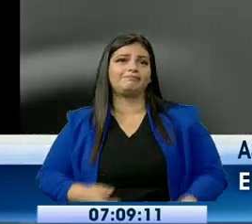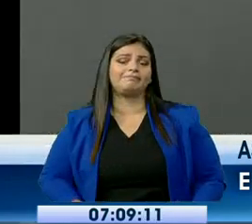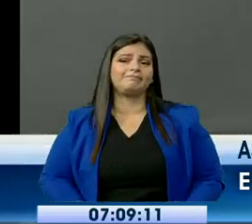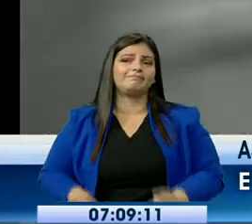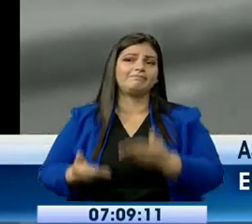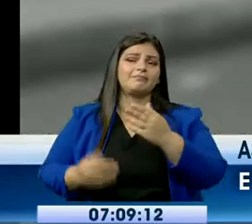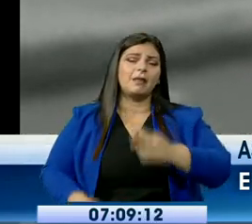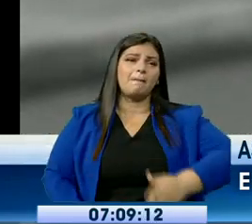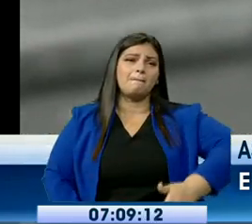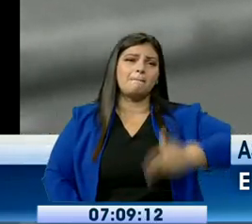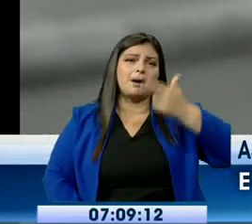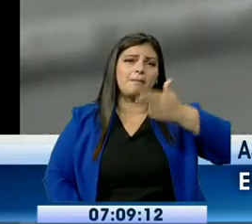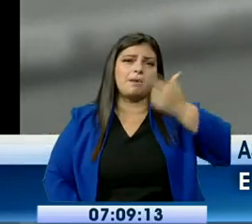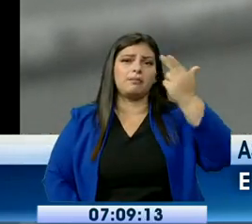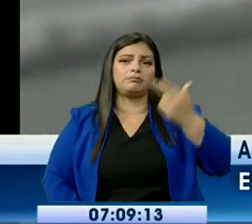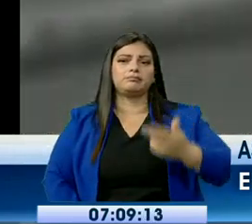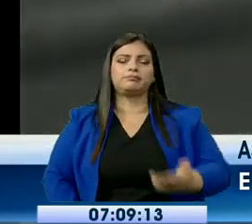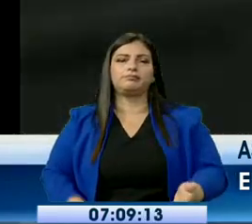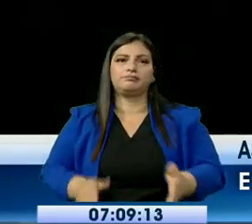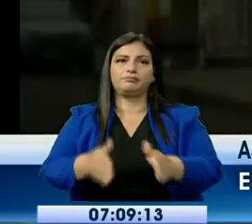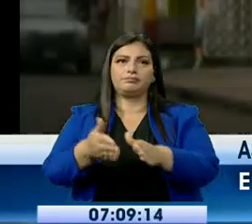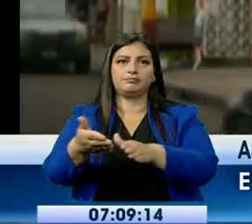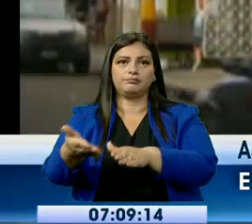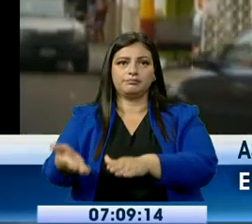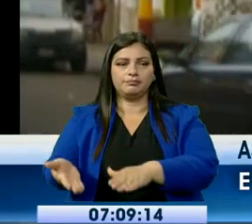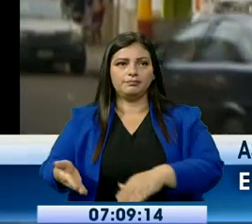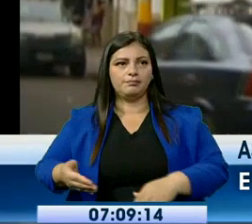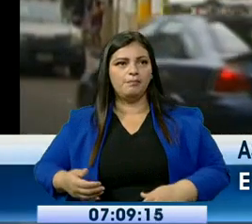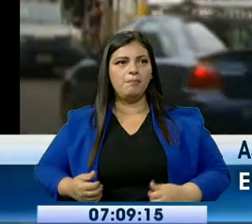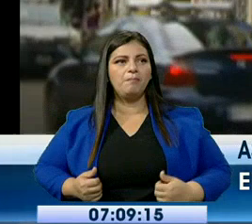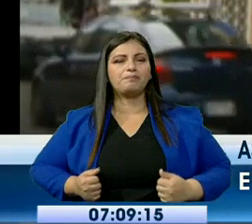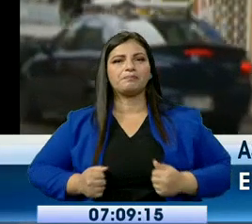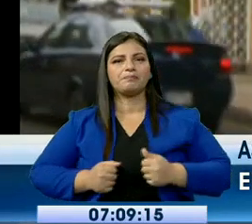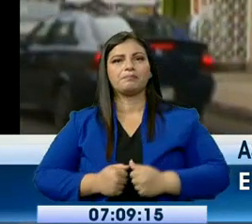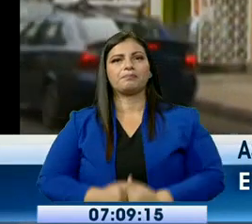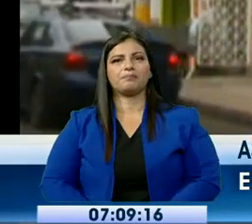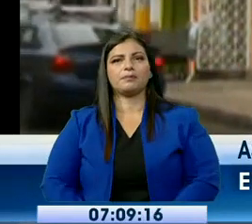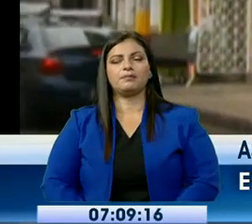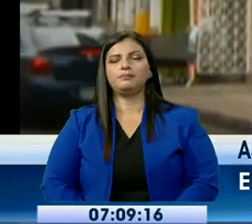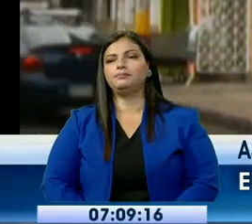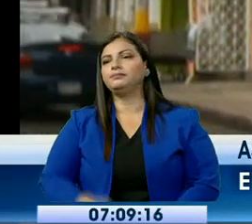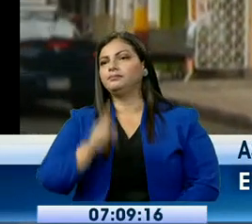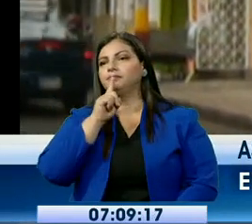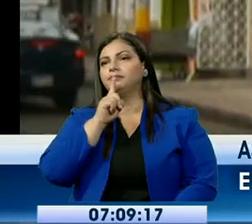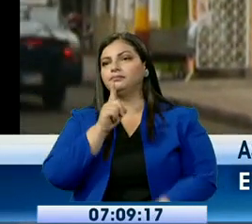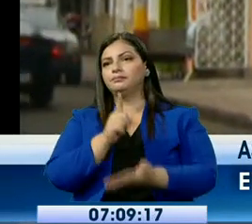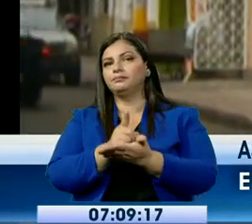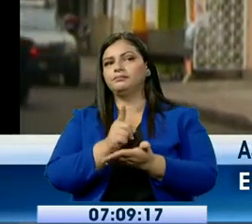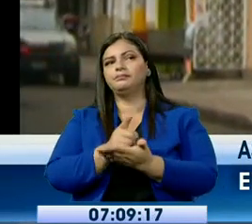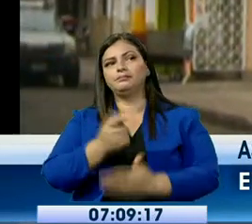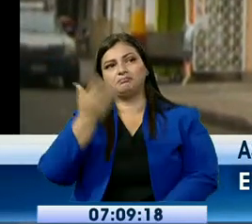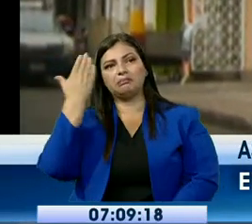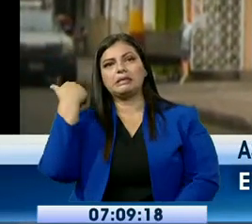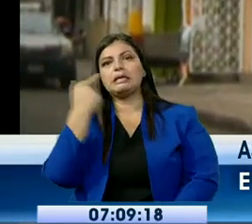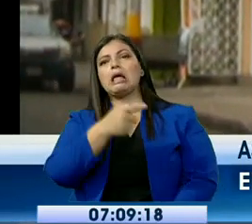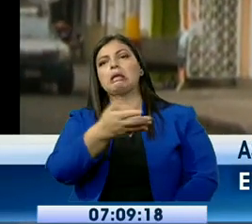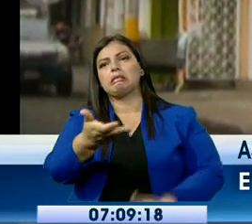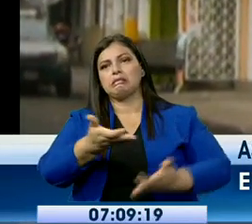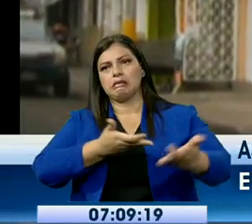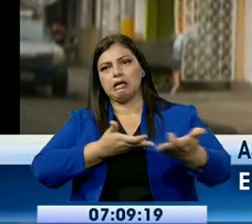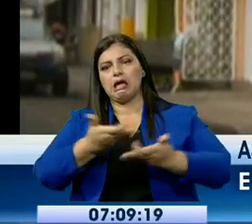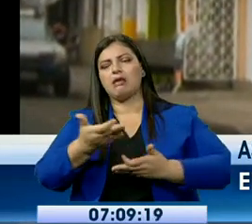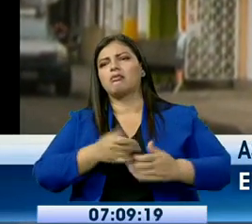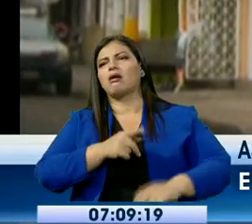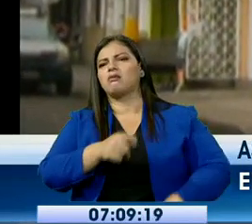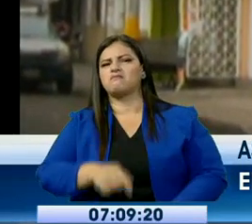compradores, sino también por antisociales. Ahí dentro también la robaron, ahí hubo otro herido. No, esto aquí ya no es, conforme se lo dije anoche a la policía,